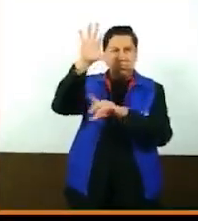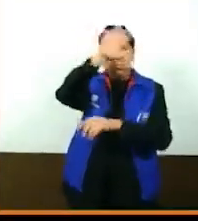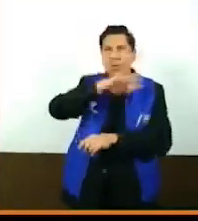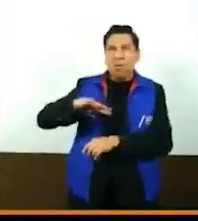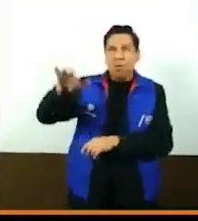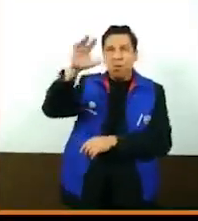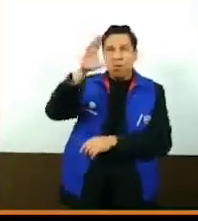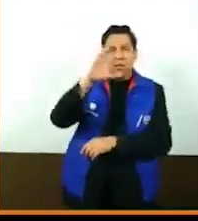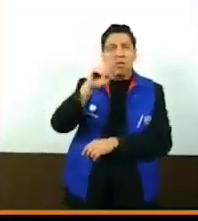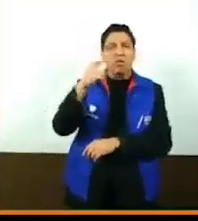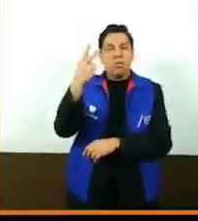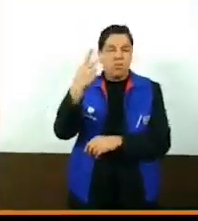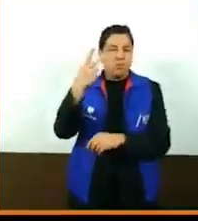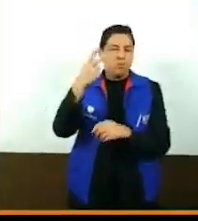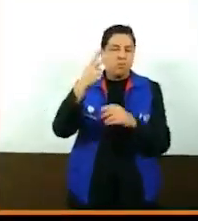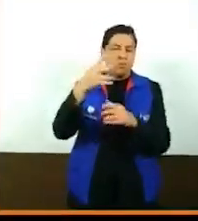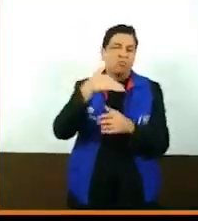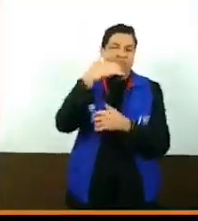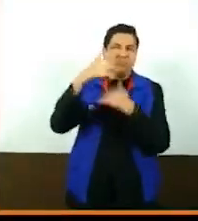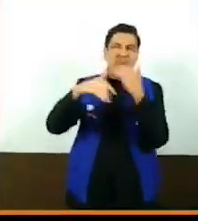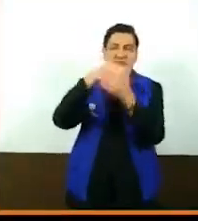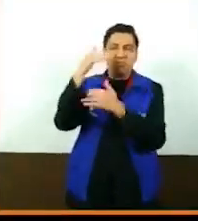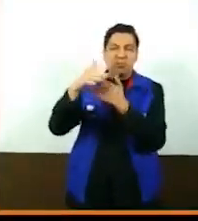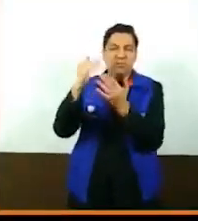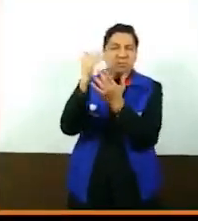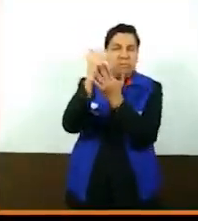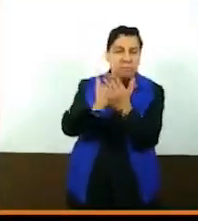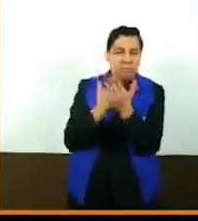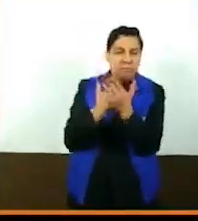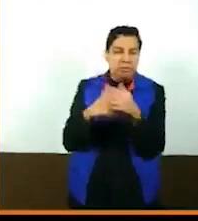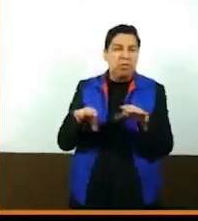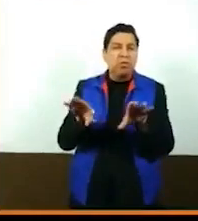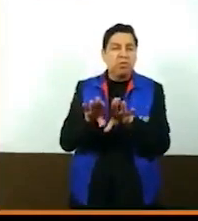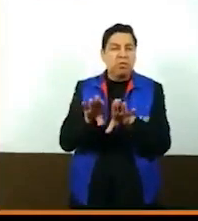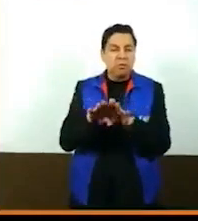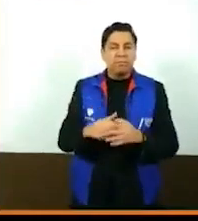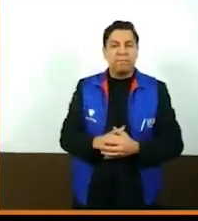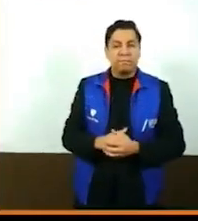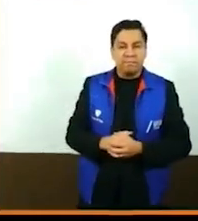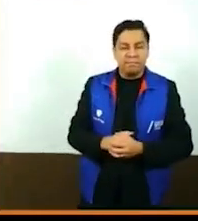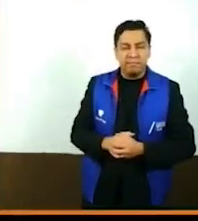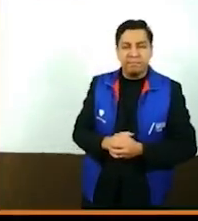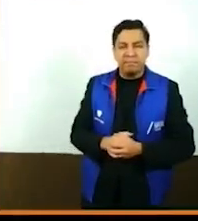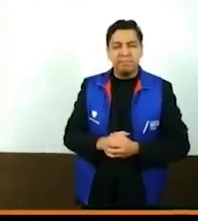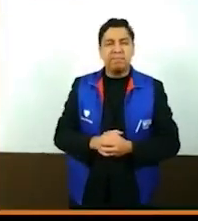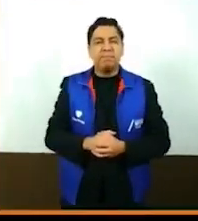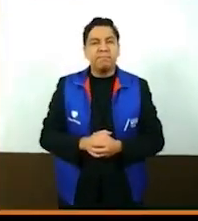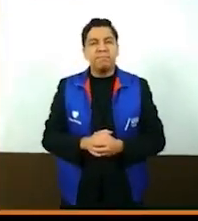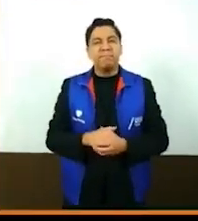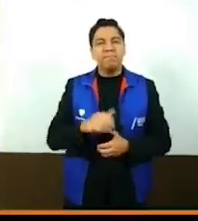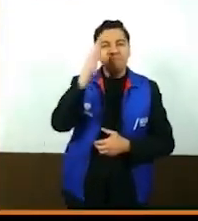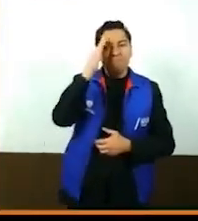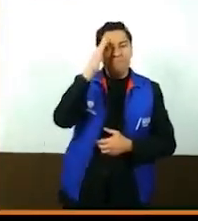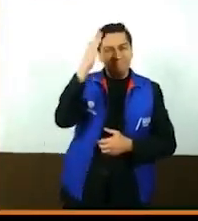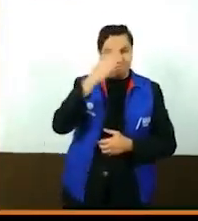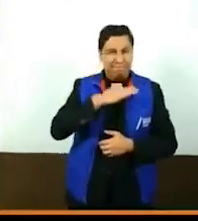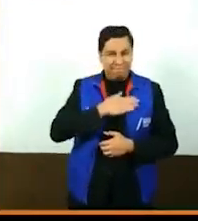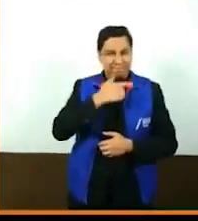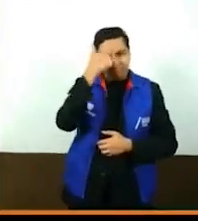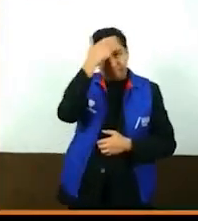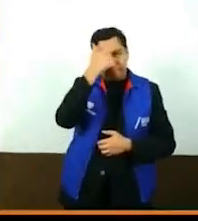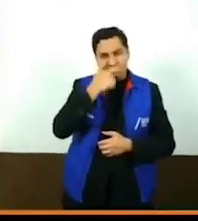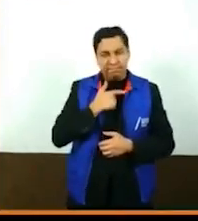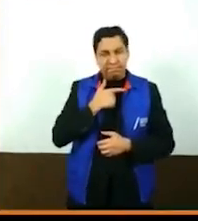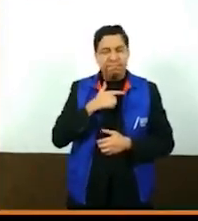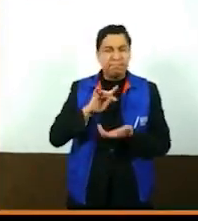la sostenibilidad en las operaciones en Audi? Bien. Muy buenas noches a todos y a quienes nos acompañan de manera digital también. Evodio,